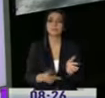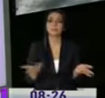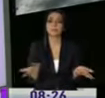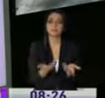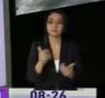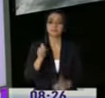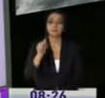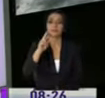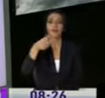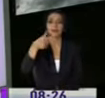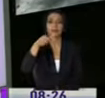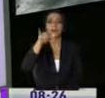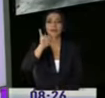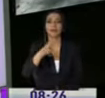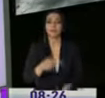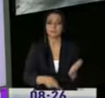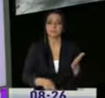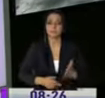Cuénteme.